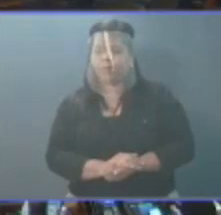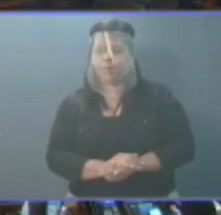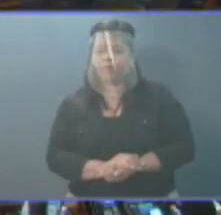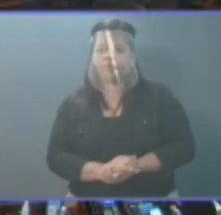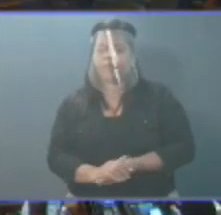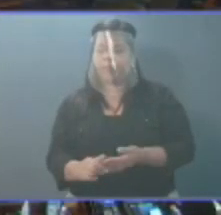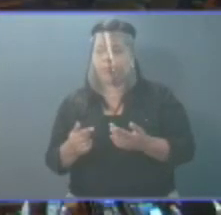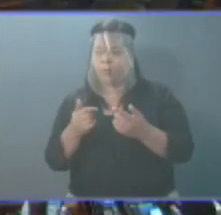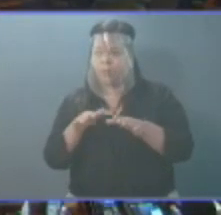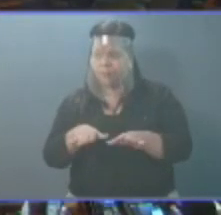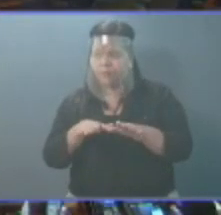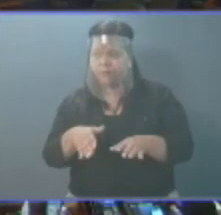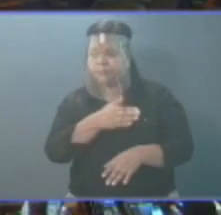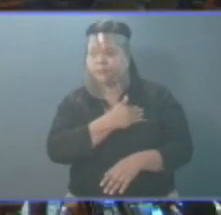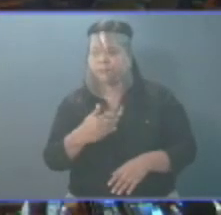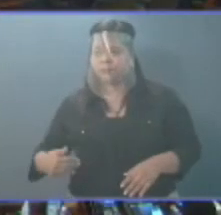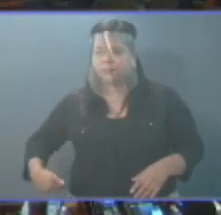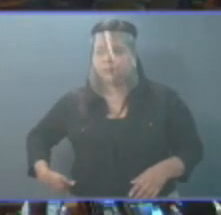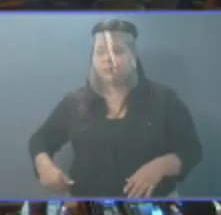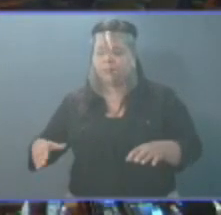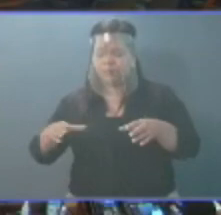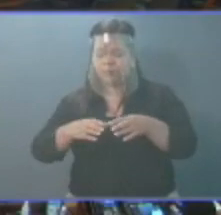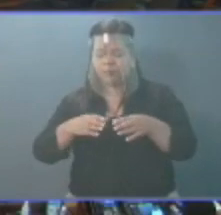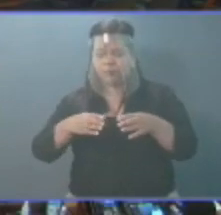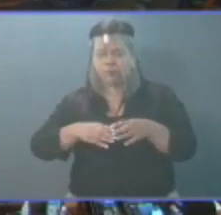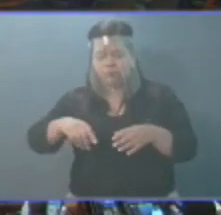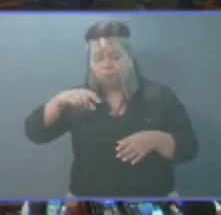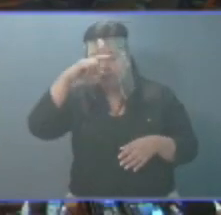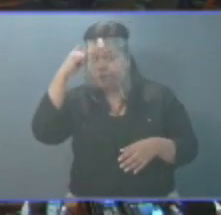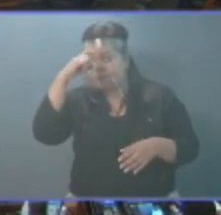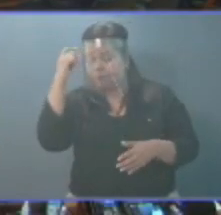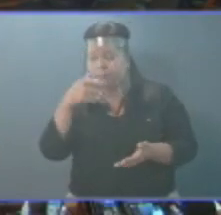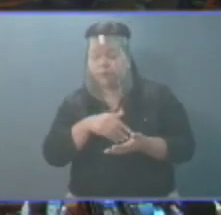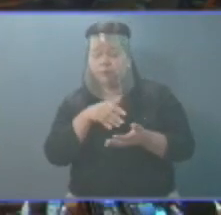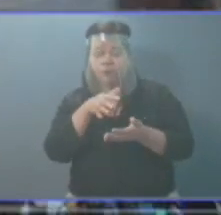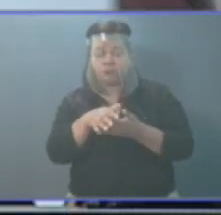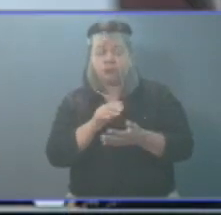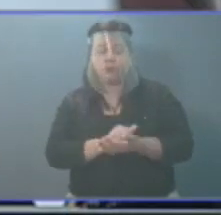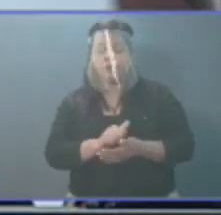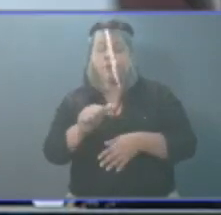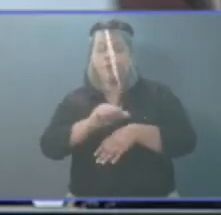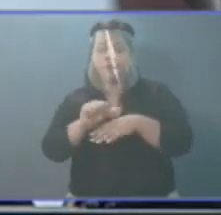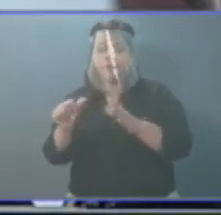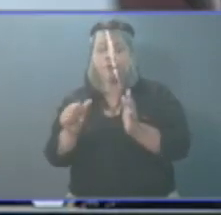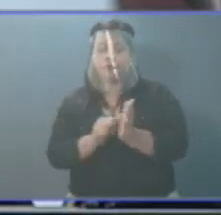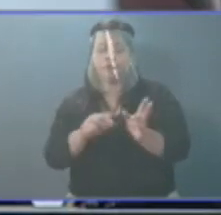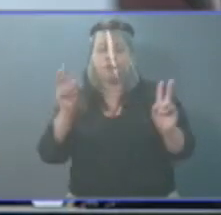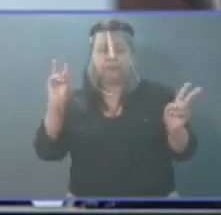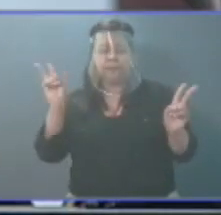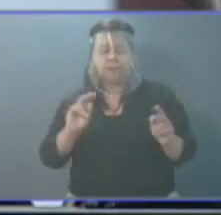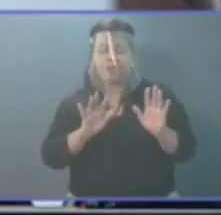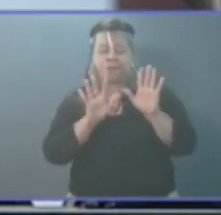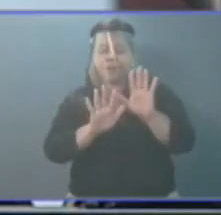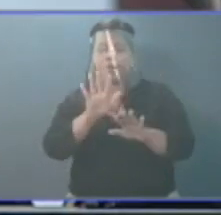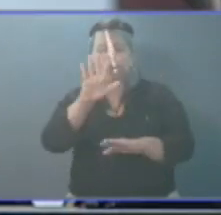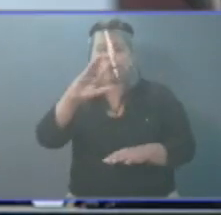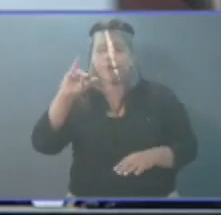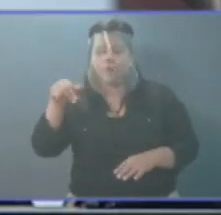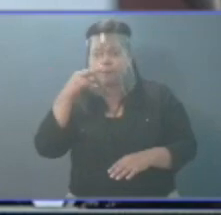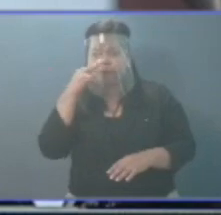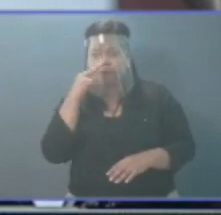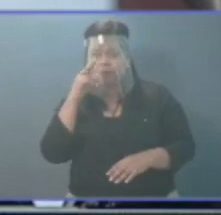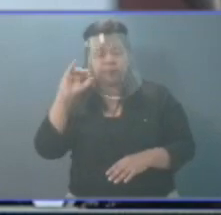Gracias, presidente. Comisión de Obras Públicas, Transporte y Vivienda, Palacio Legislativo, San Salvador, 15 de julio del